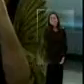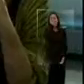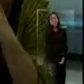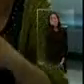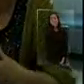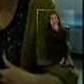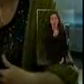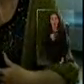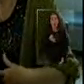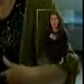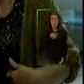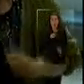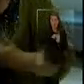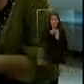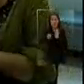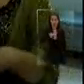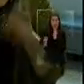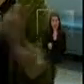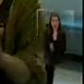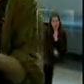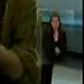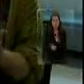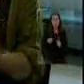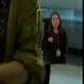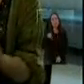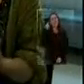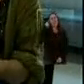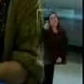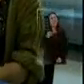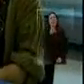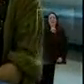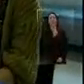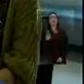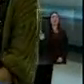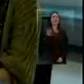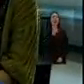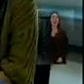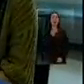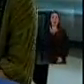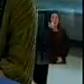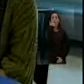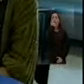¡Ay, no me digas! ¡Bajamos! Y yo muy le contesto.